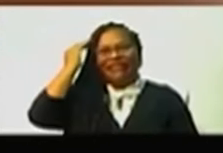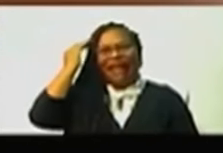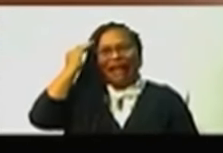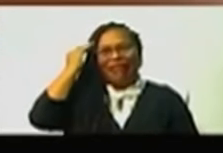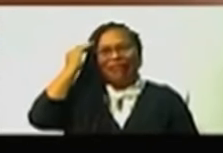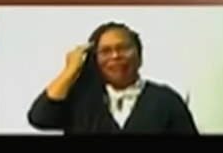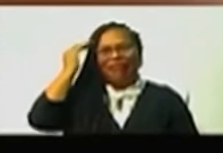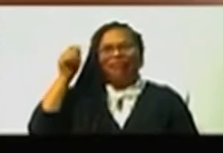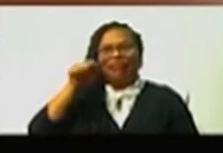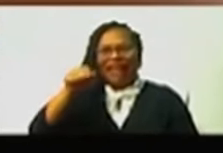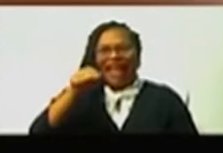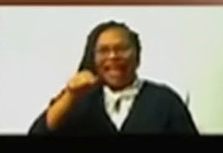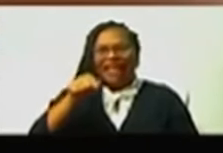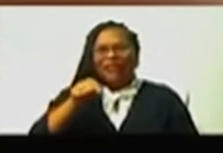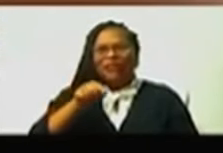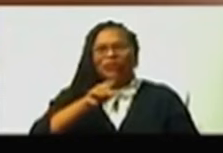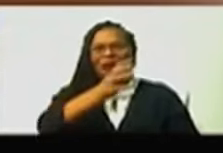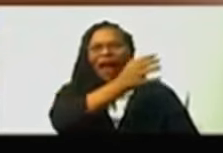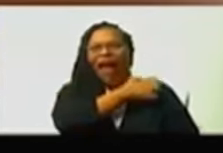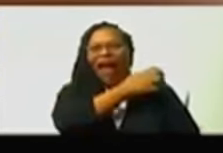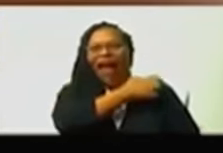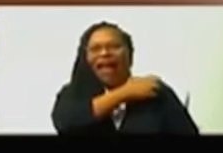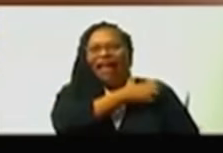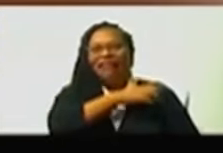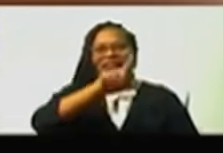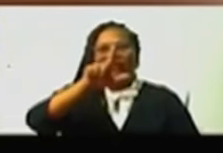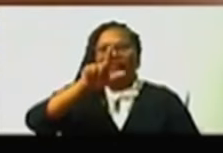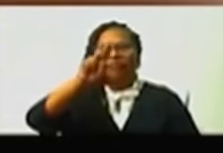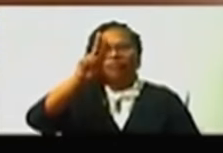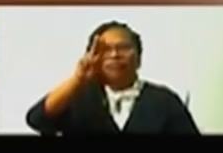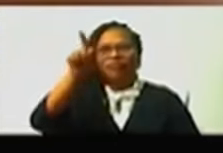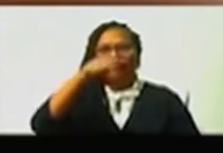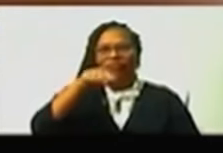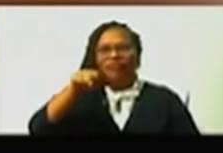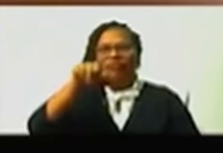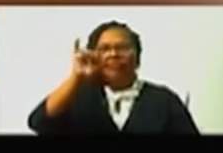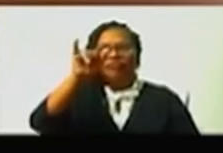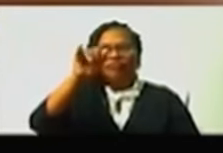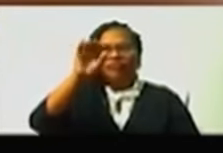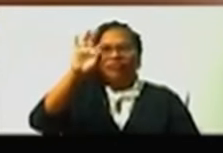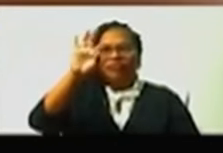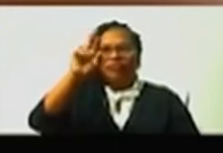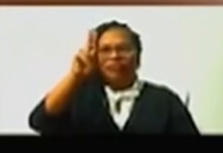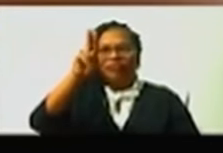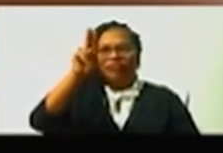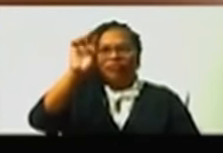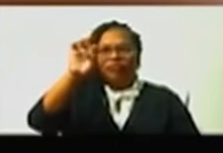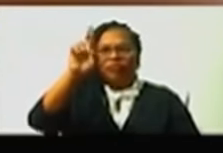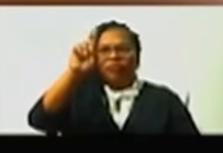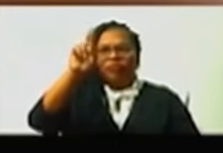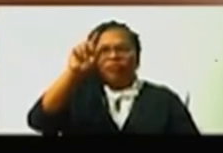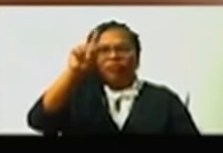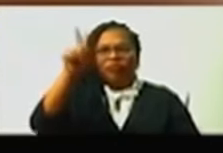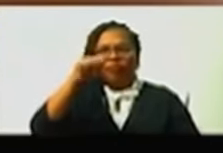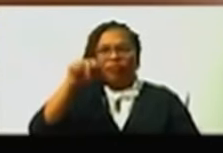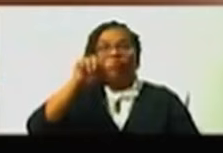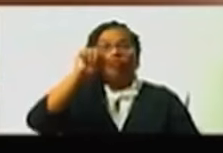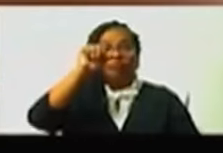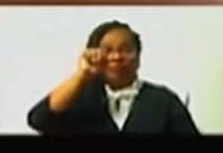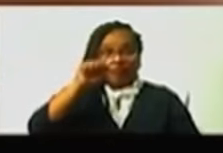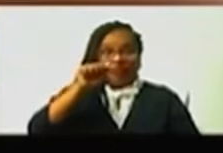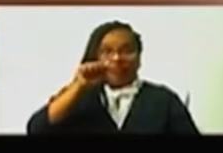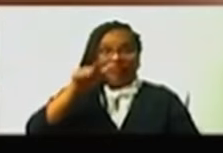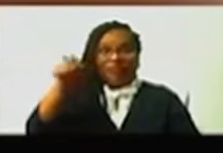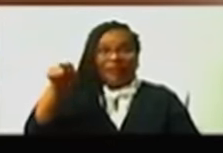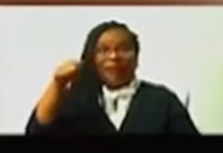Fuerza, porque también están instalados en La Serena y en otras zonas como El Limón, vendiendo la energía más cara que existe en el país y